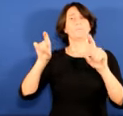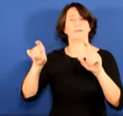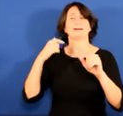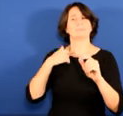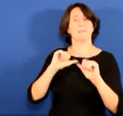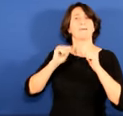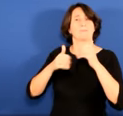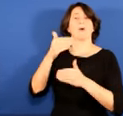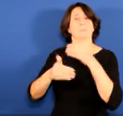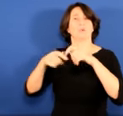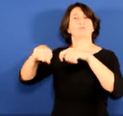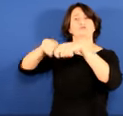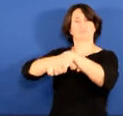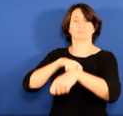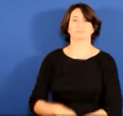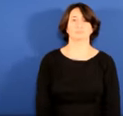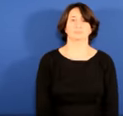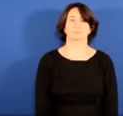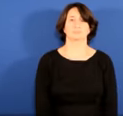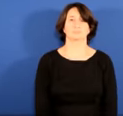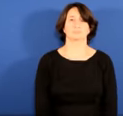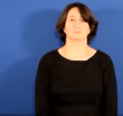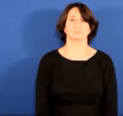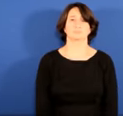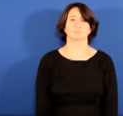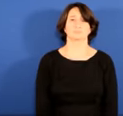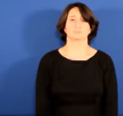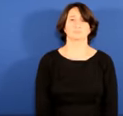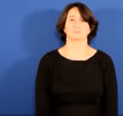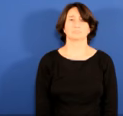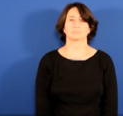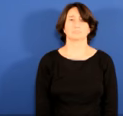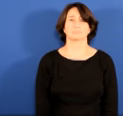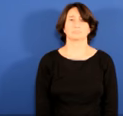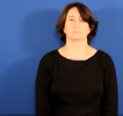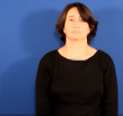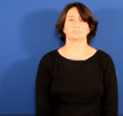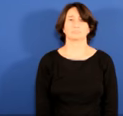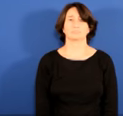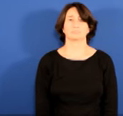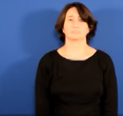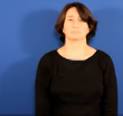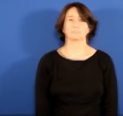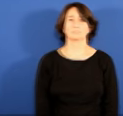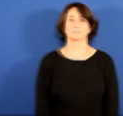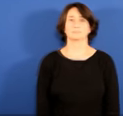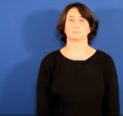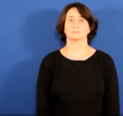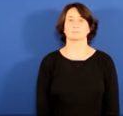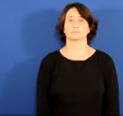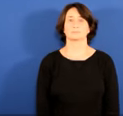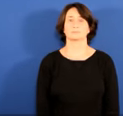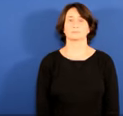Boletín Oficial de Vizcaya desde el mes de junio hasta la actualidad. Además, a otras 15 empresas se les ha iniciado el proceso de